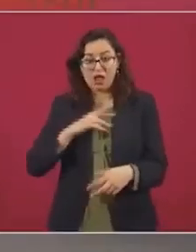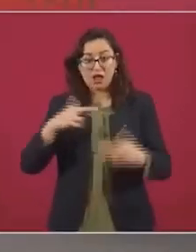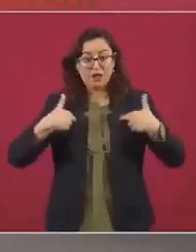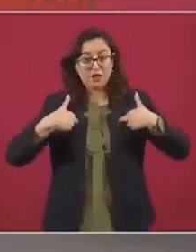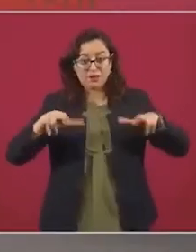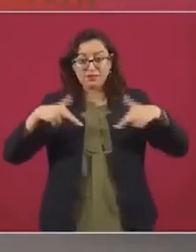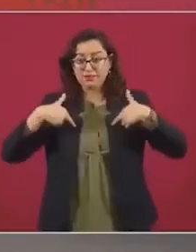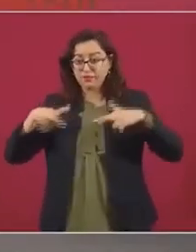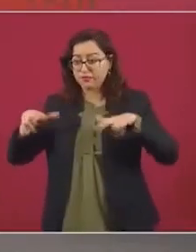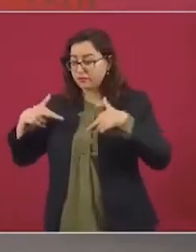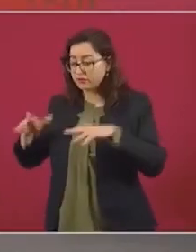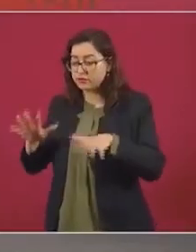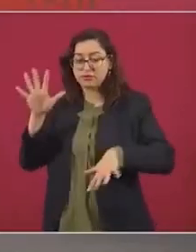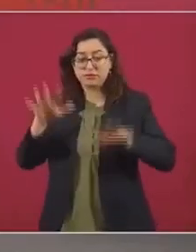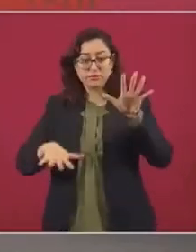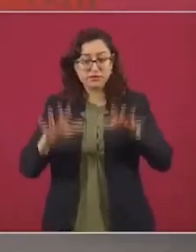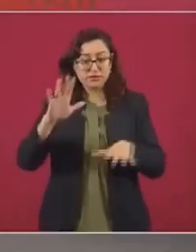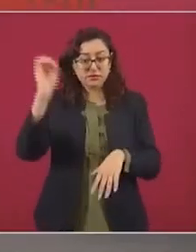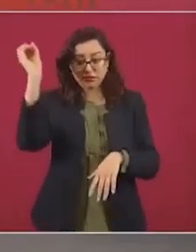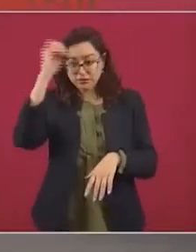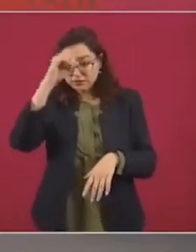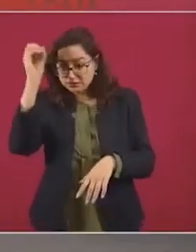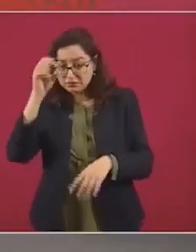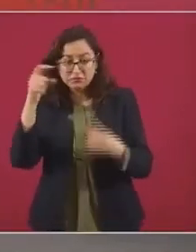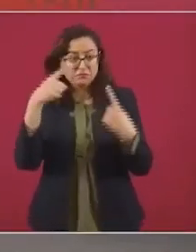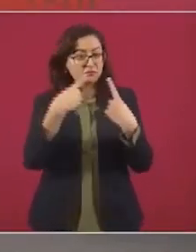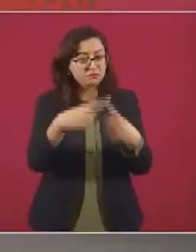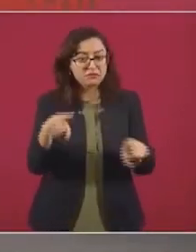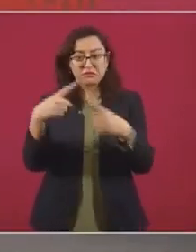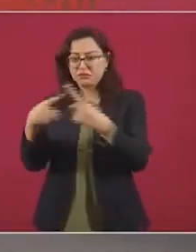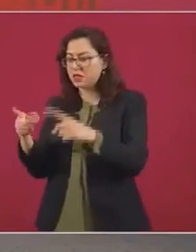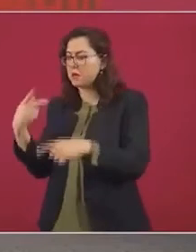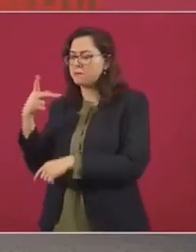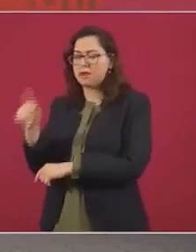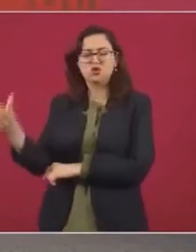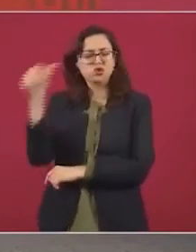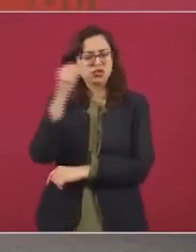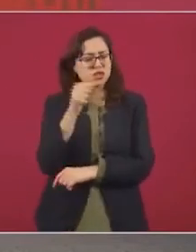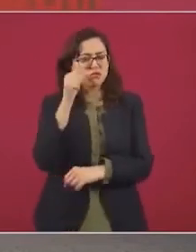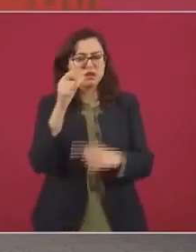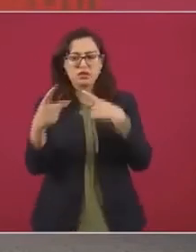no pensamos igual, pero al final sí nos componemos, nos entendemos.